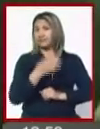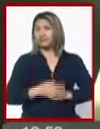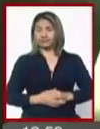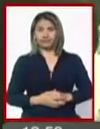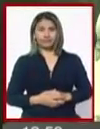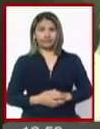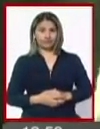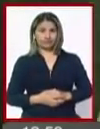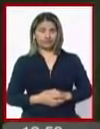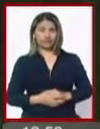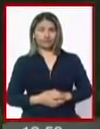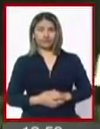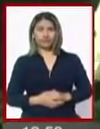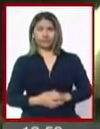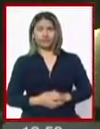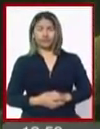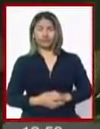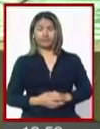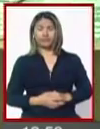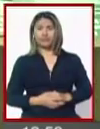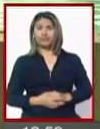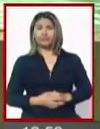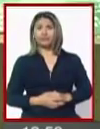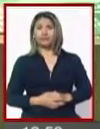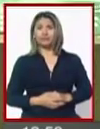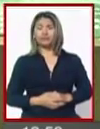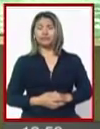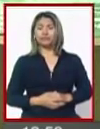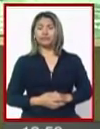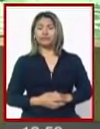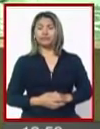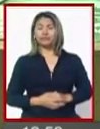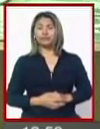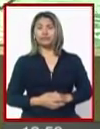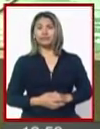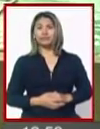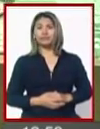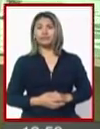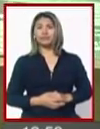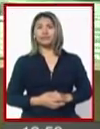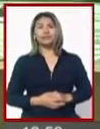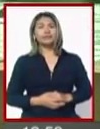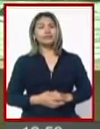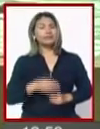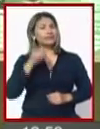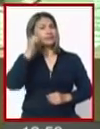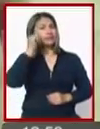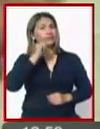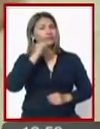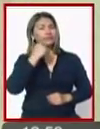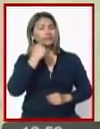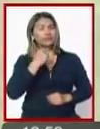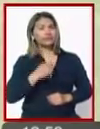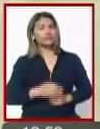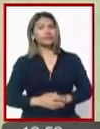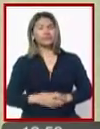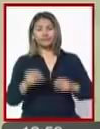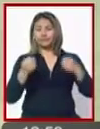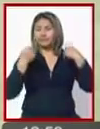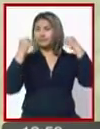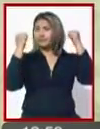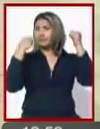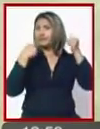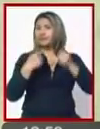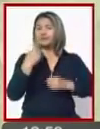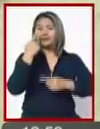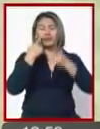se levantó, me no sé cómo, y le preguntamos, ¿y la negra, la morena? ¿Para qué le dicen a ella? De ella, de un rato a otro, la fatiga fue grande,